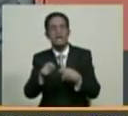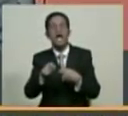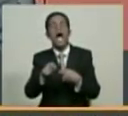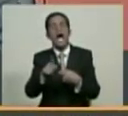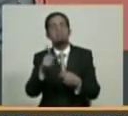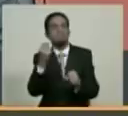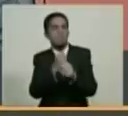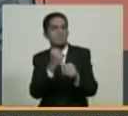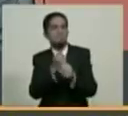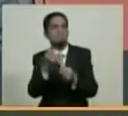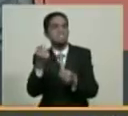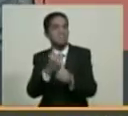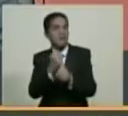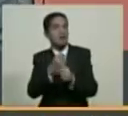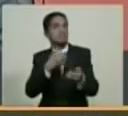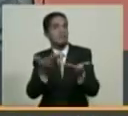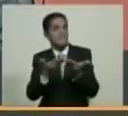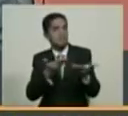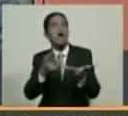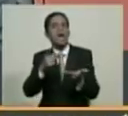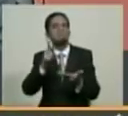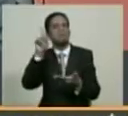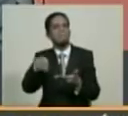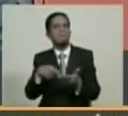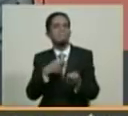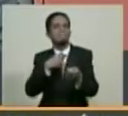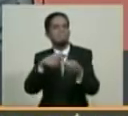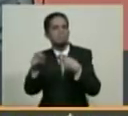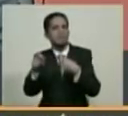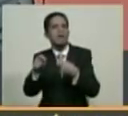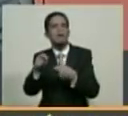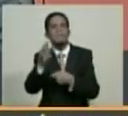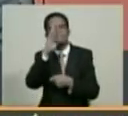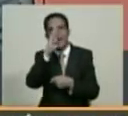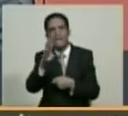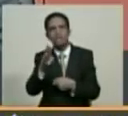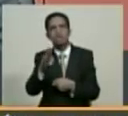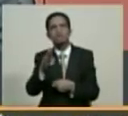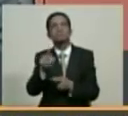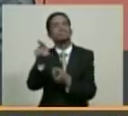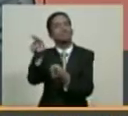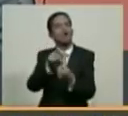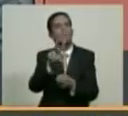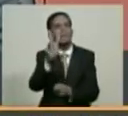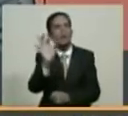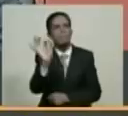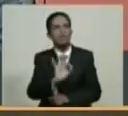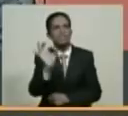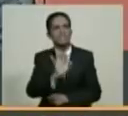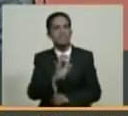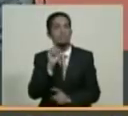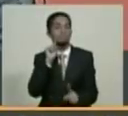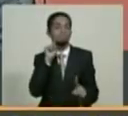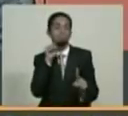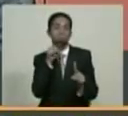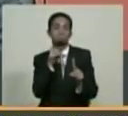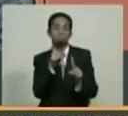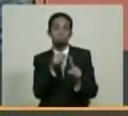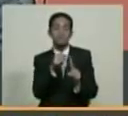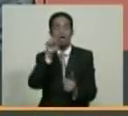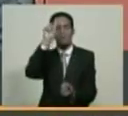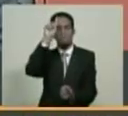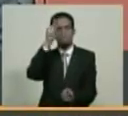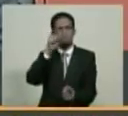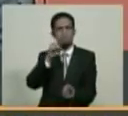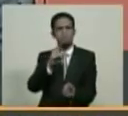son los elementos para la búsqueda del déficit cero, para la búsqueda de una economía sana que esté